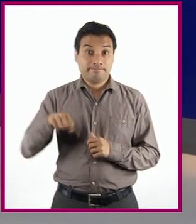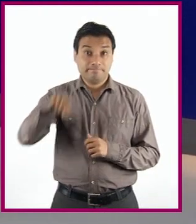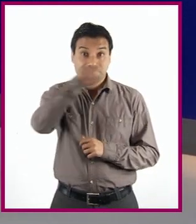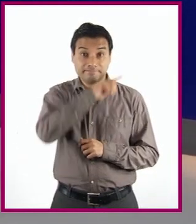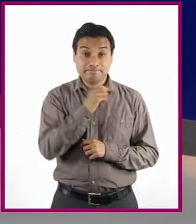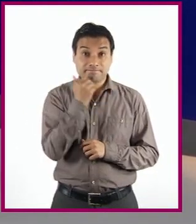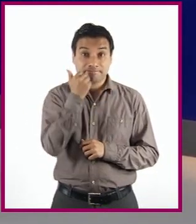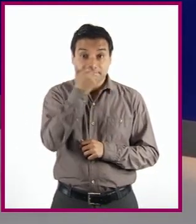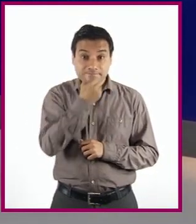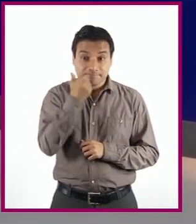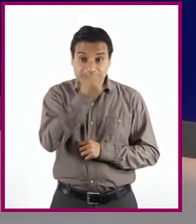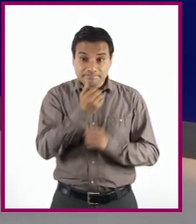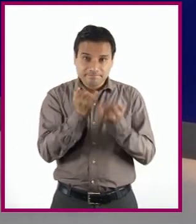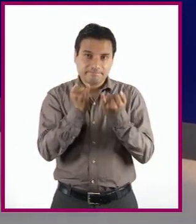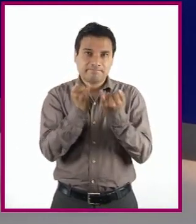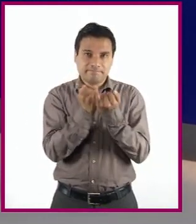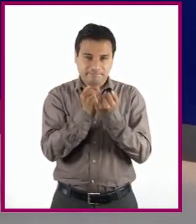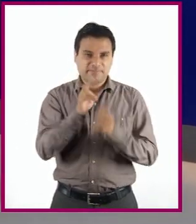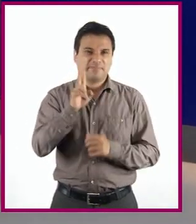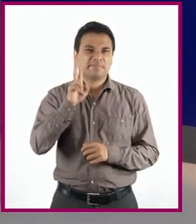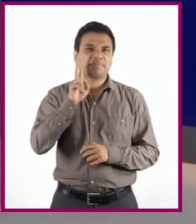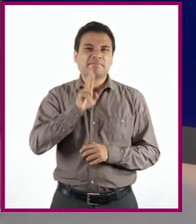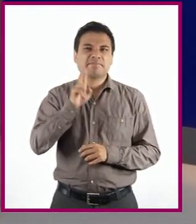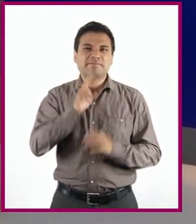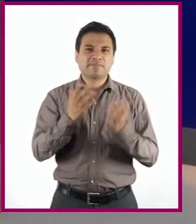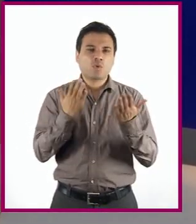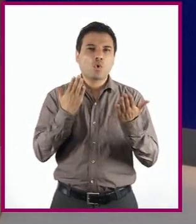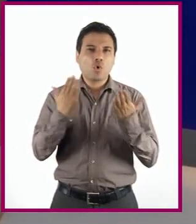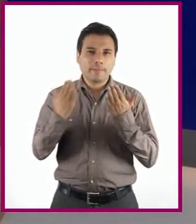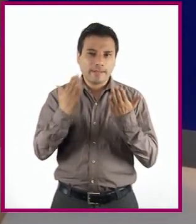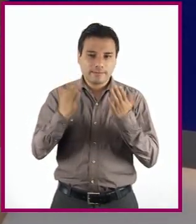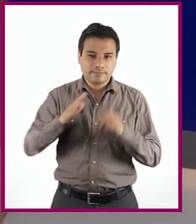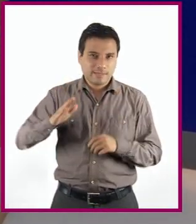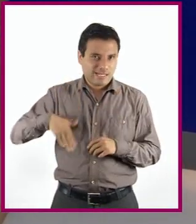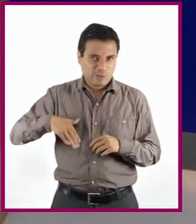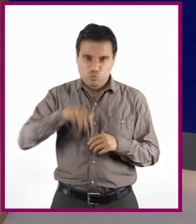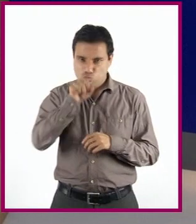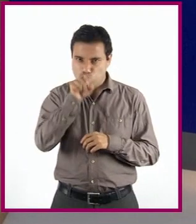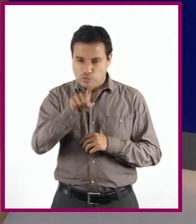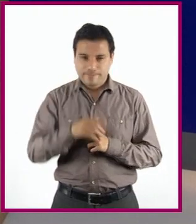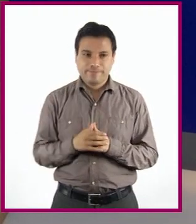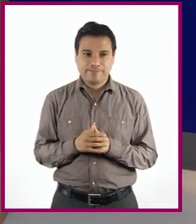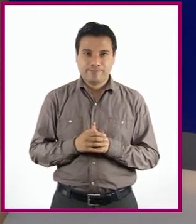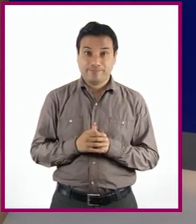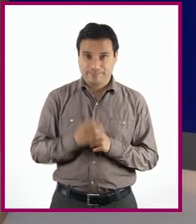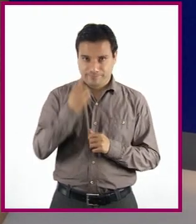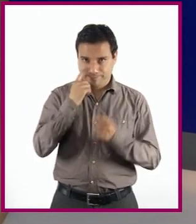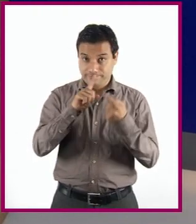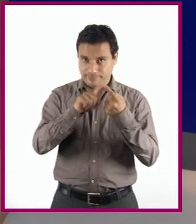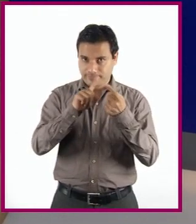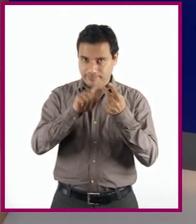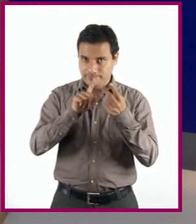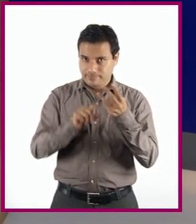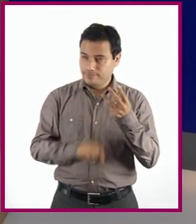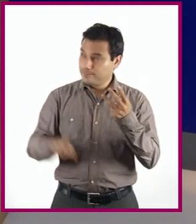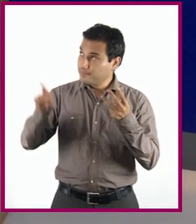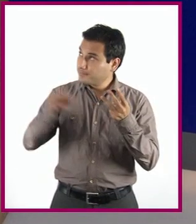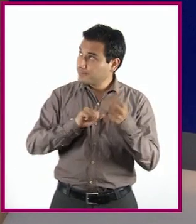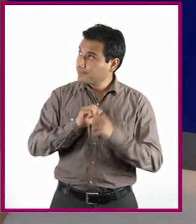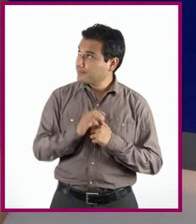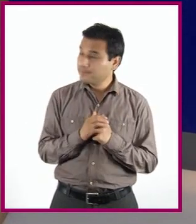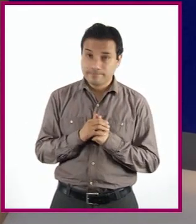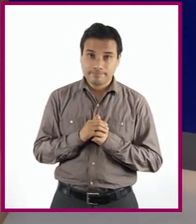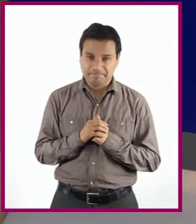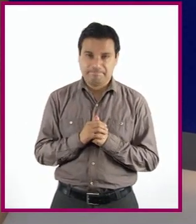alumnas y alumnos en casa a compararlos como lo hicimos antes. Años después, primero días